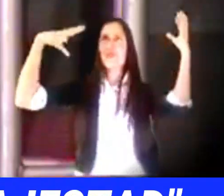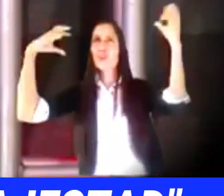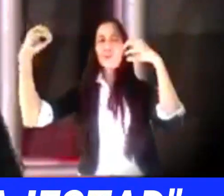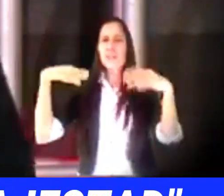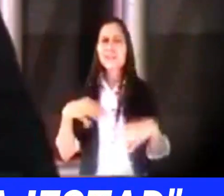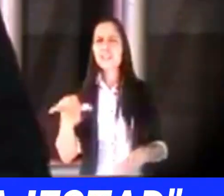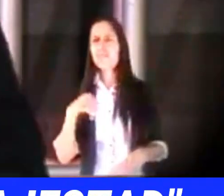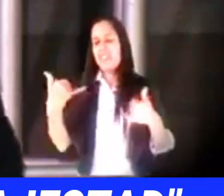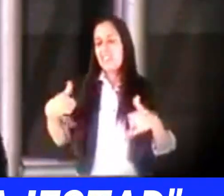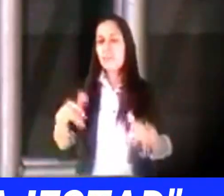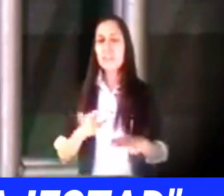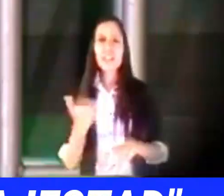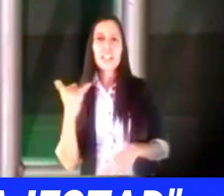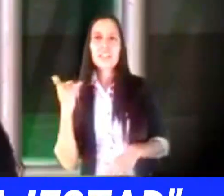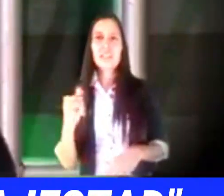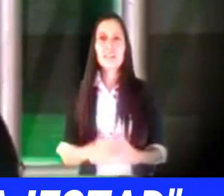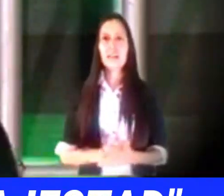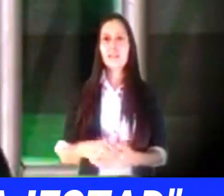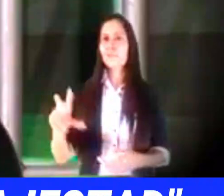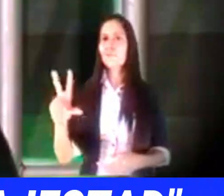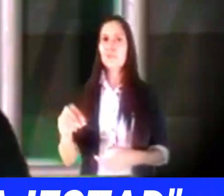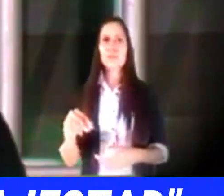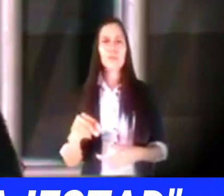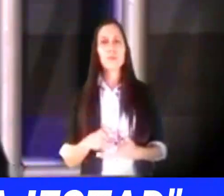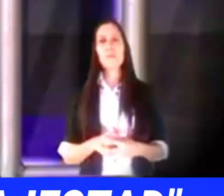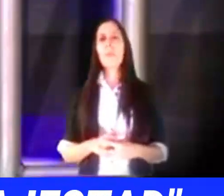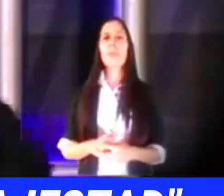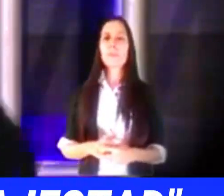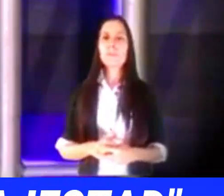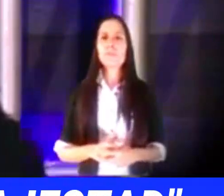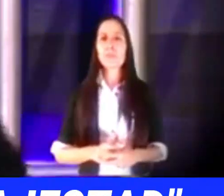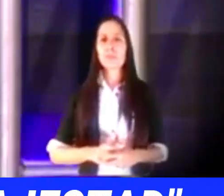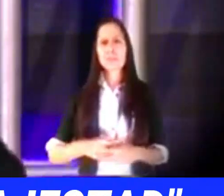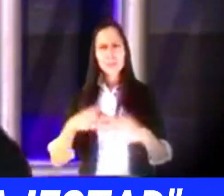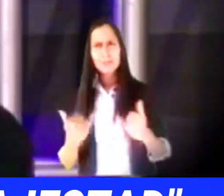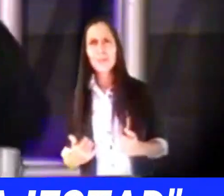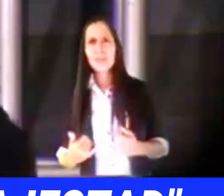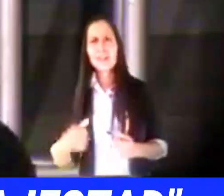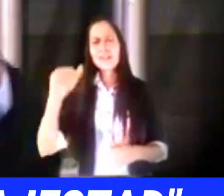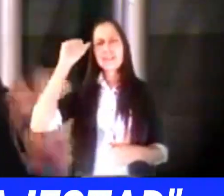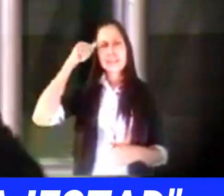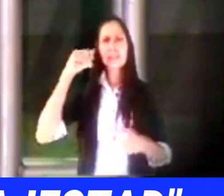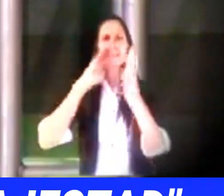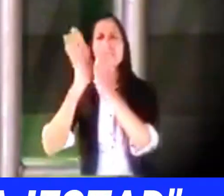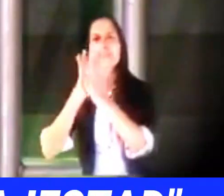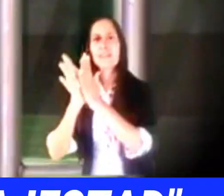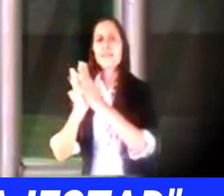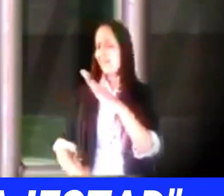funcional. Pero yo quiero recordarles que la pelea es peleando, y seguimos dando la pelea en esta